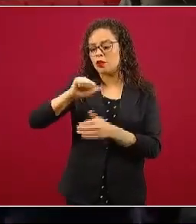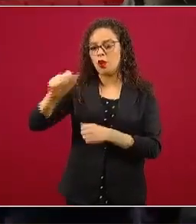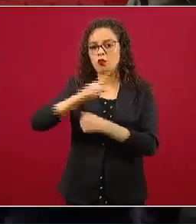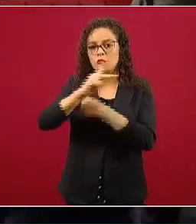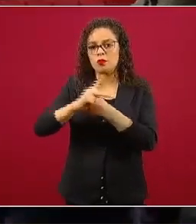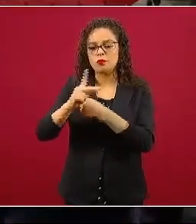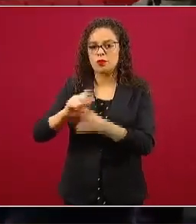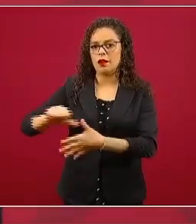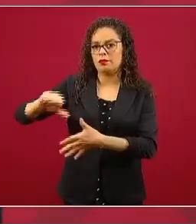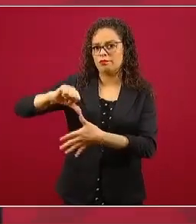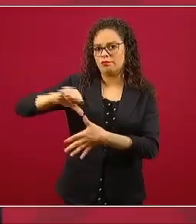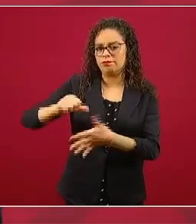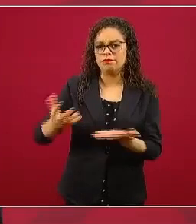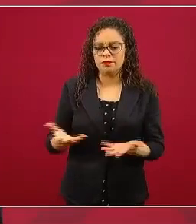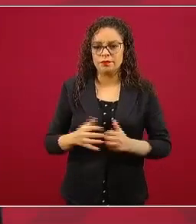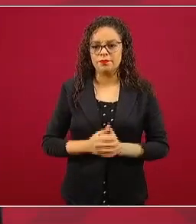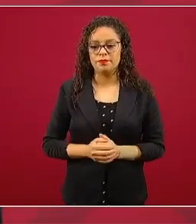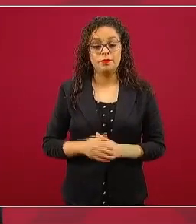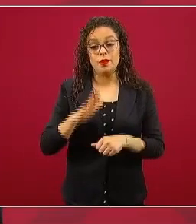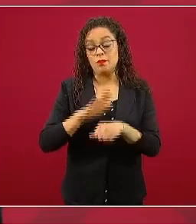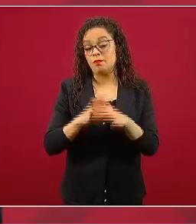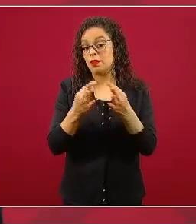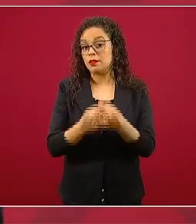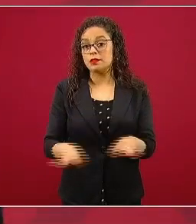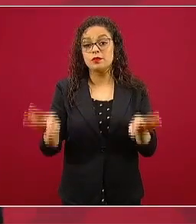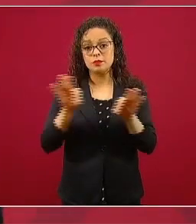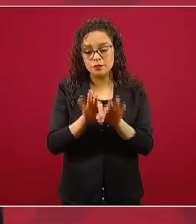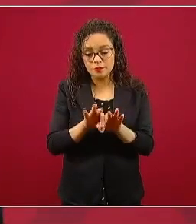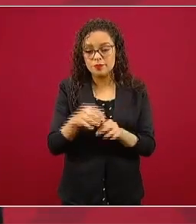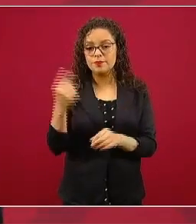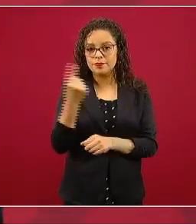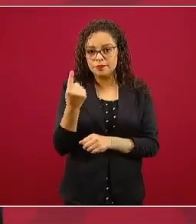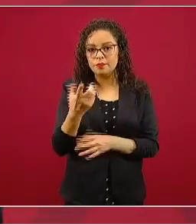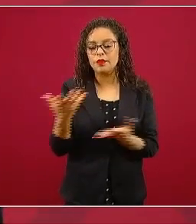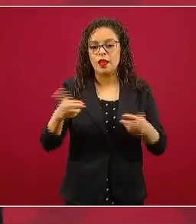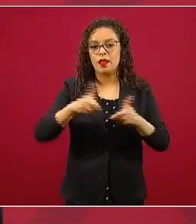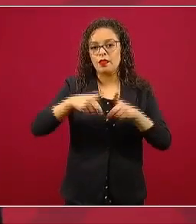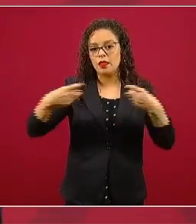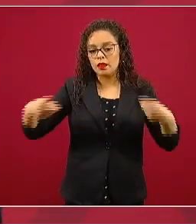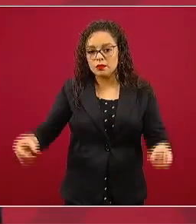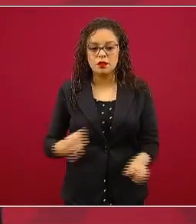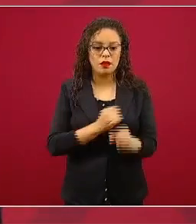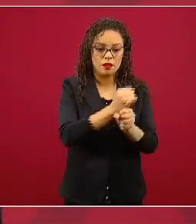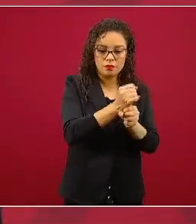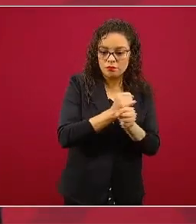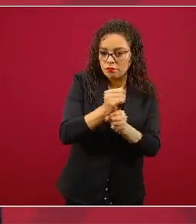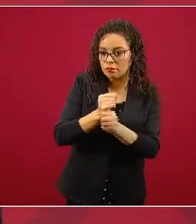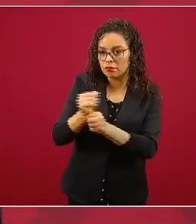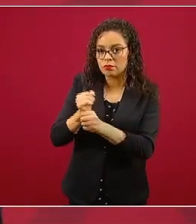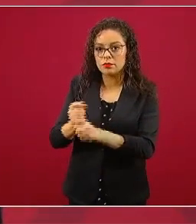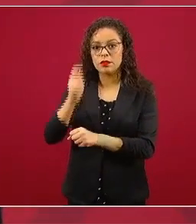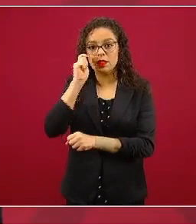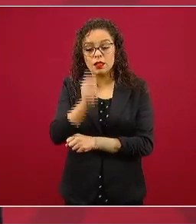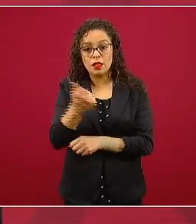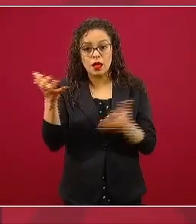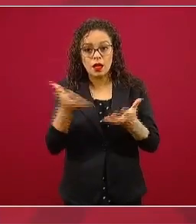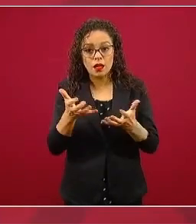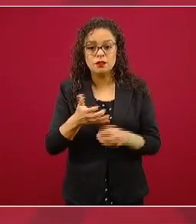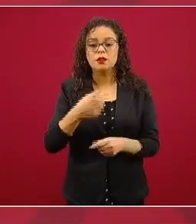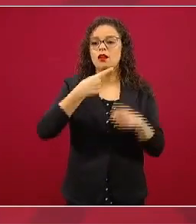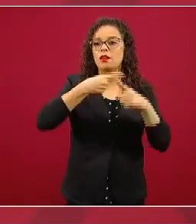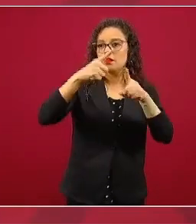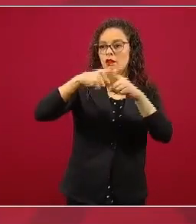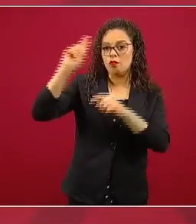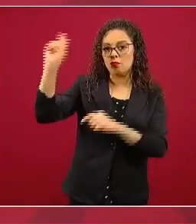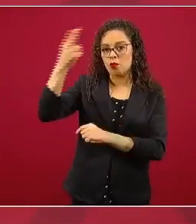que tengas acceso a las investigaciones y desarrollos que están llevando a cabo universidades